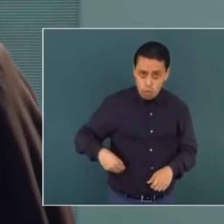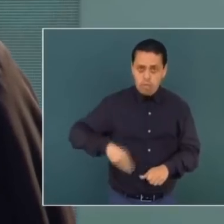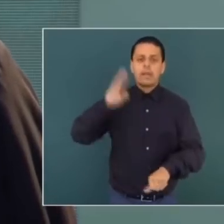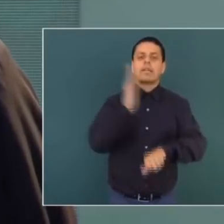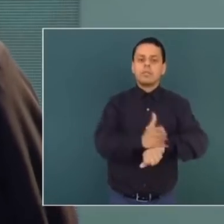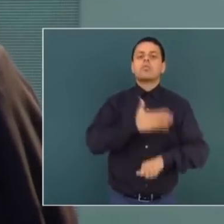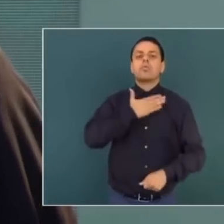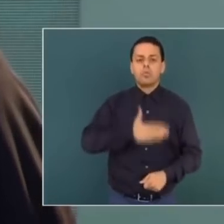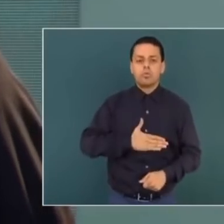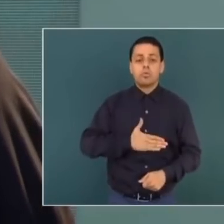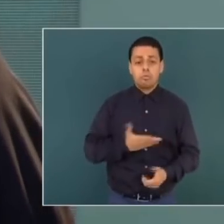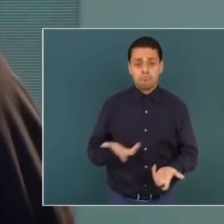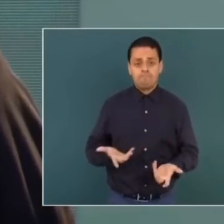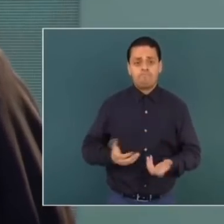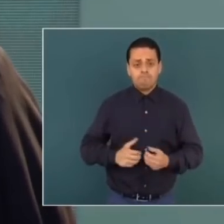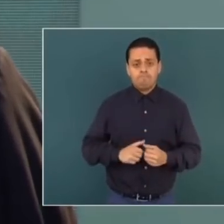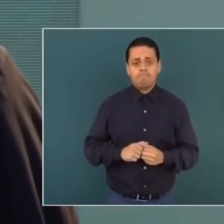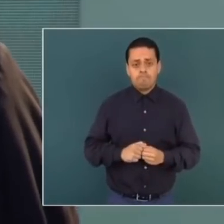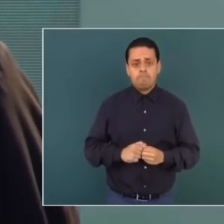Y